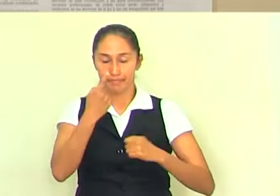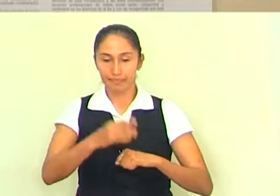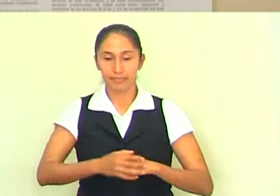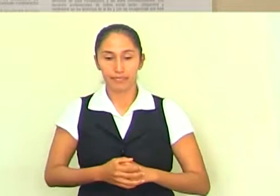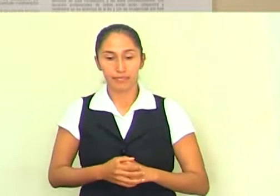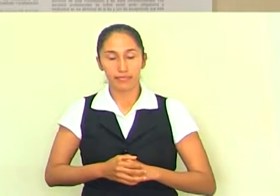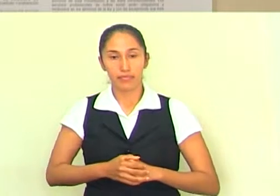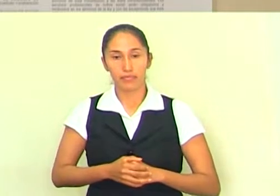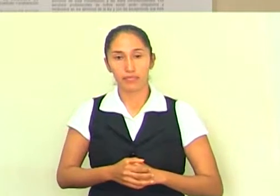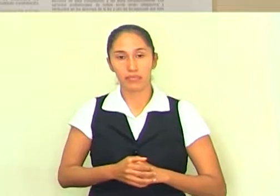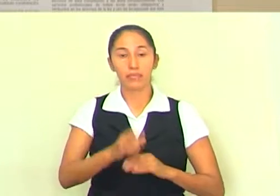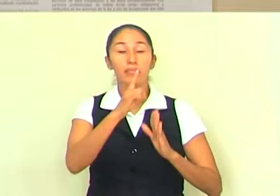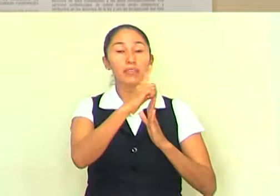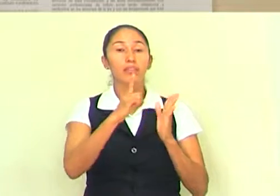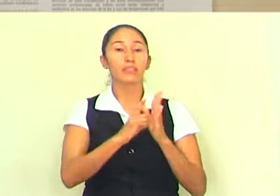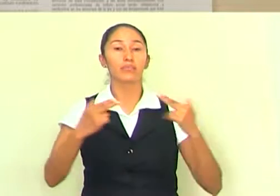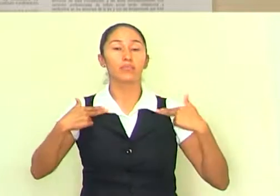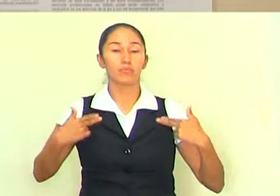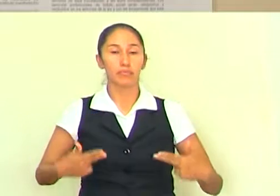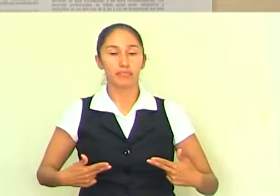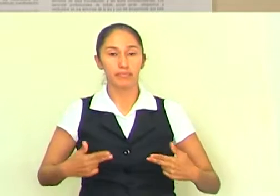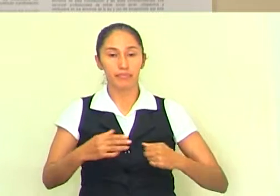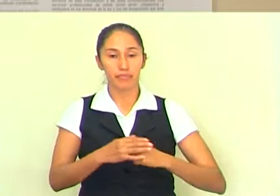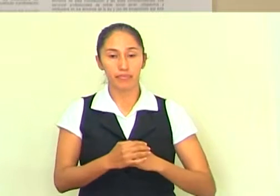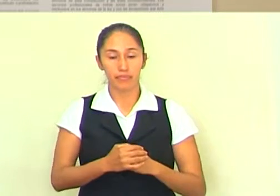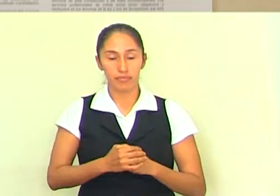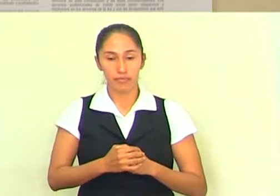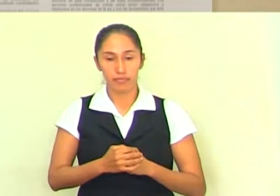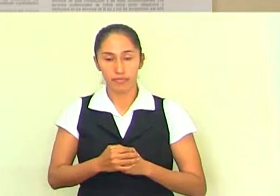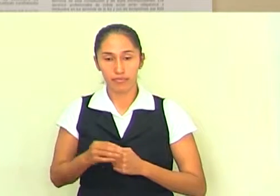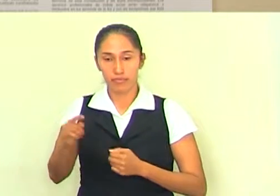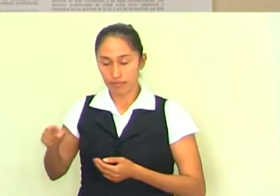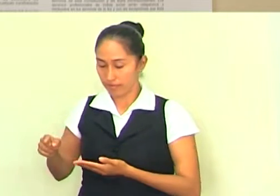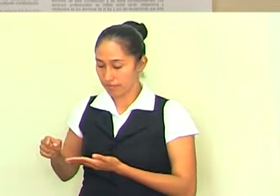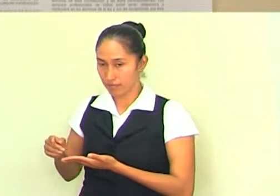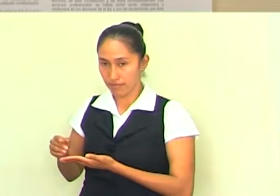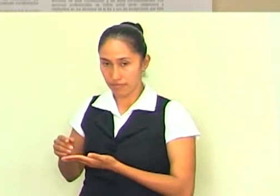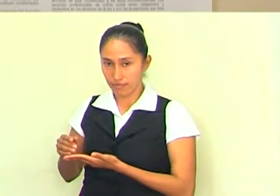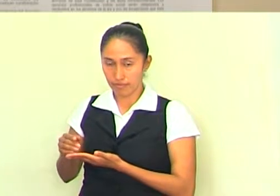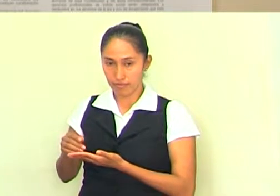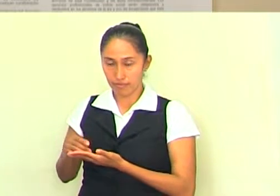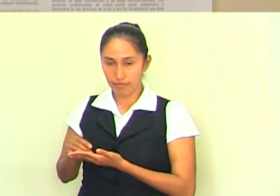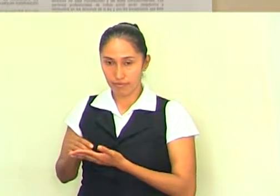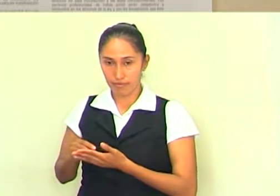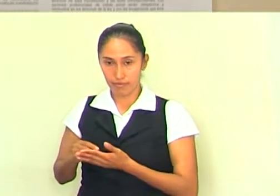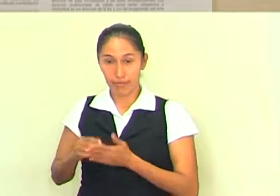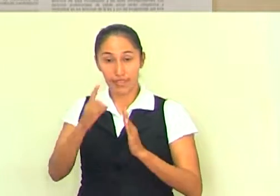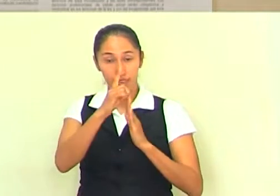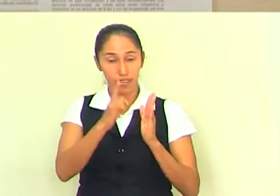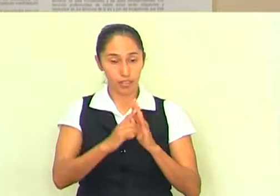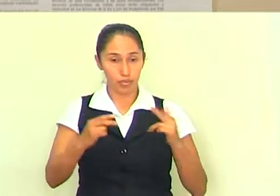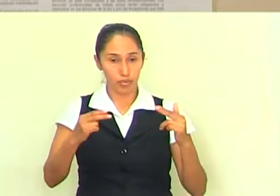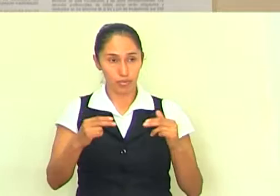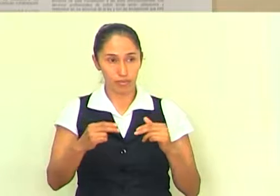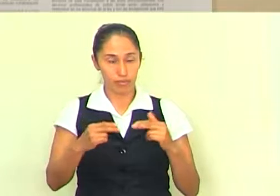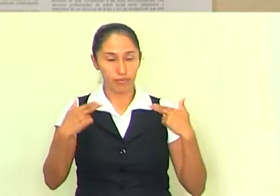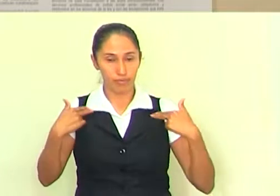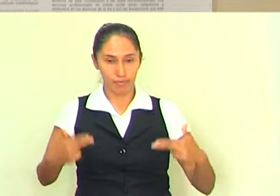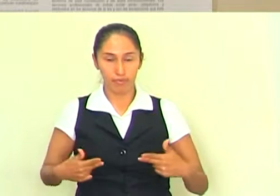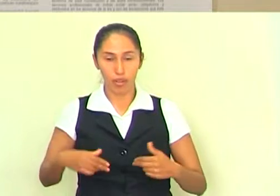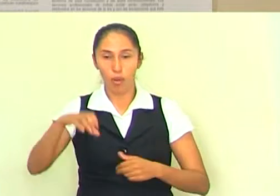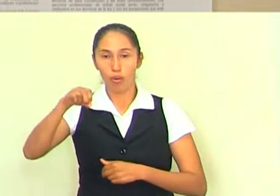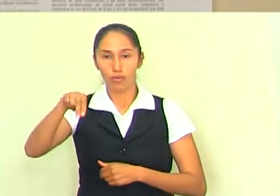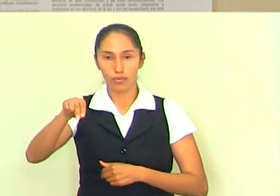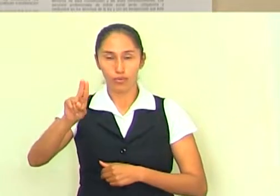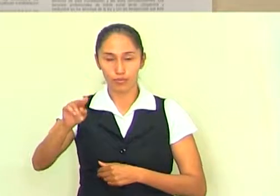los derechos humanos que vienen en la Declaración Universal de los Derechos Humanos de la ONU. Y después